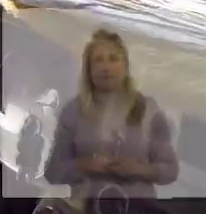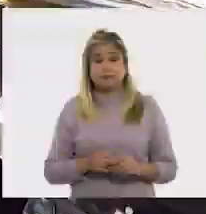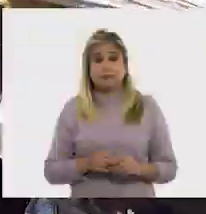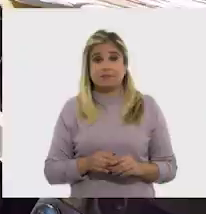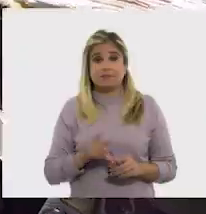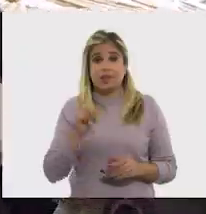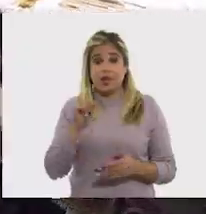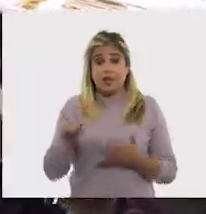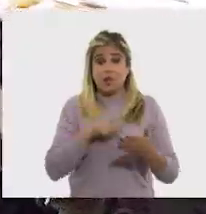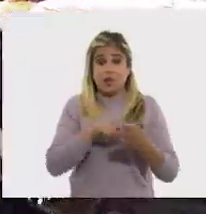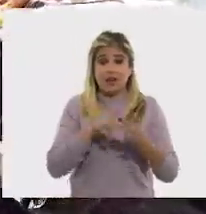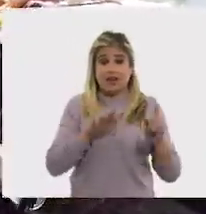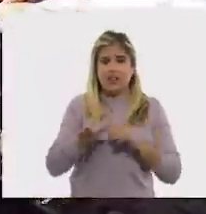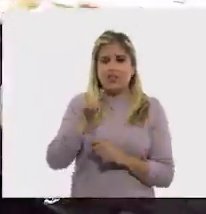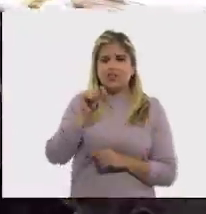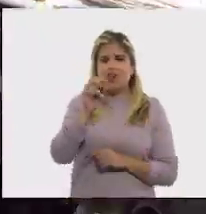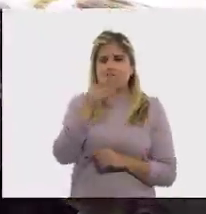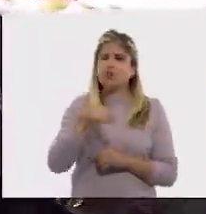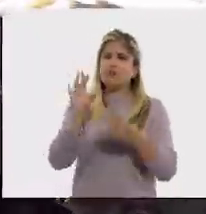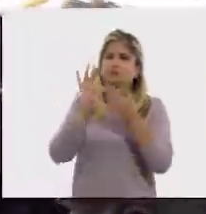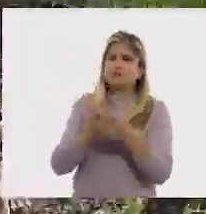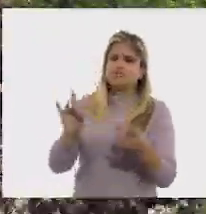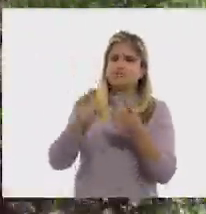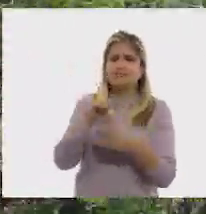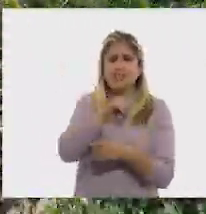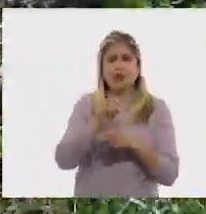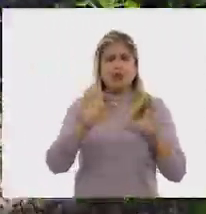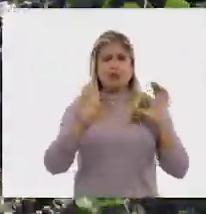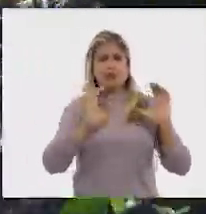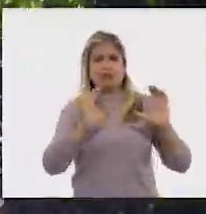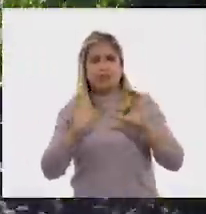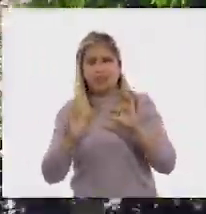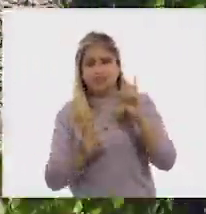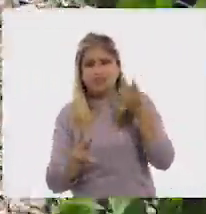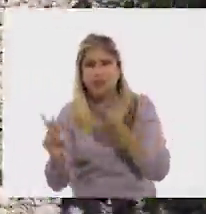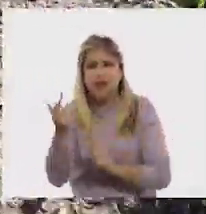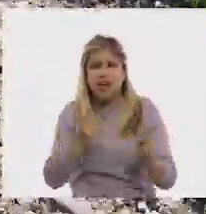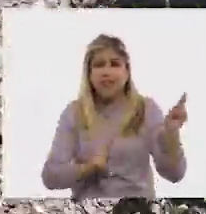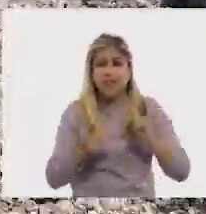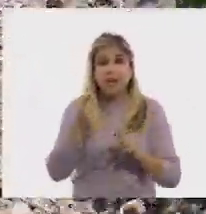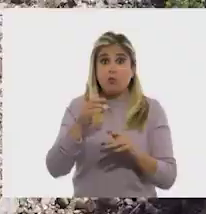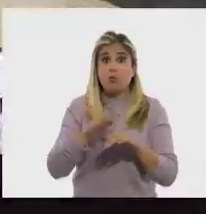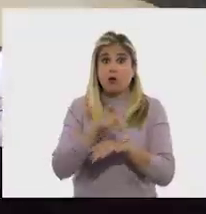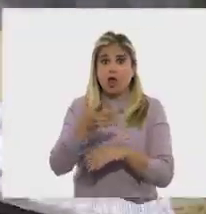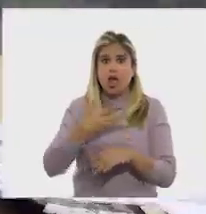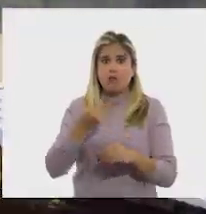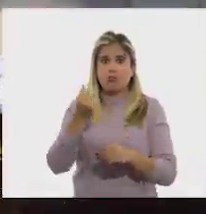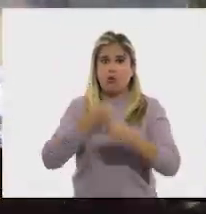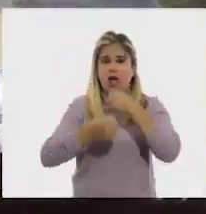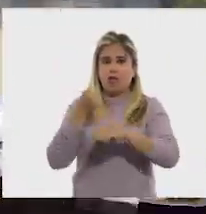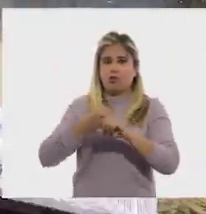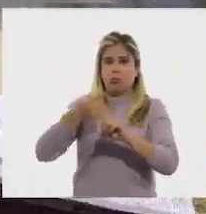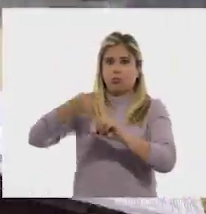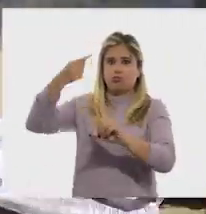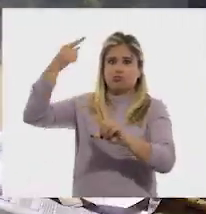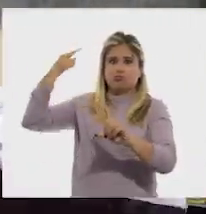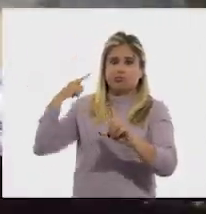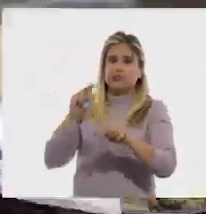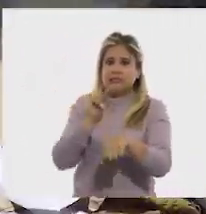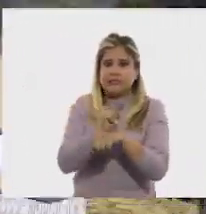En el trayecto, Don Toño me cuenta que él es el custodio de los petroglifos que datan de miles de años atrás. Hace